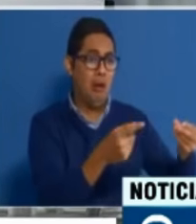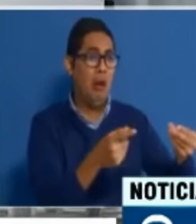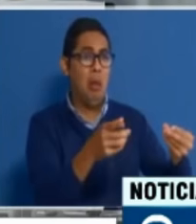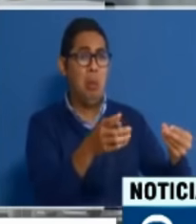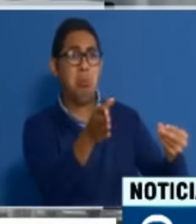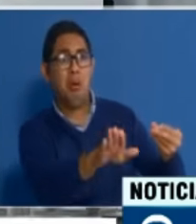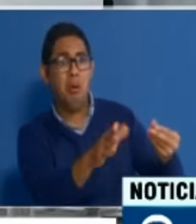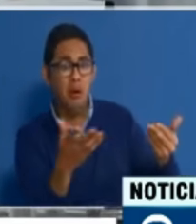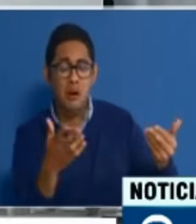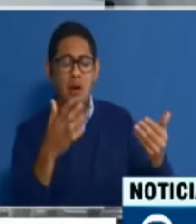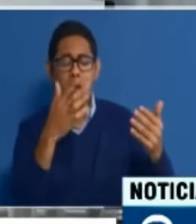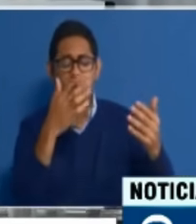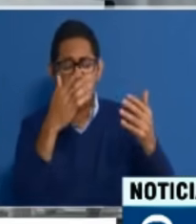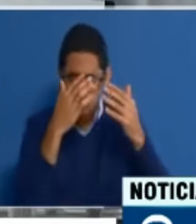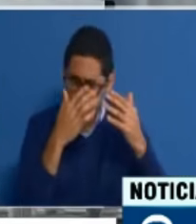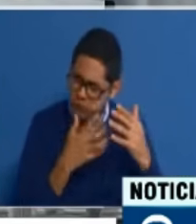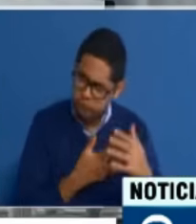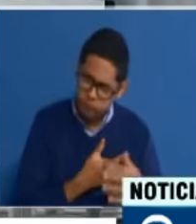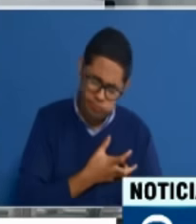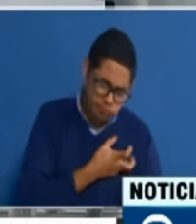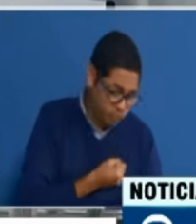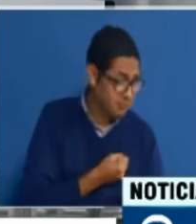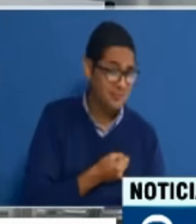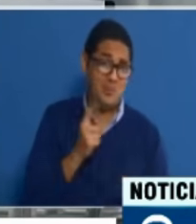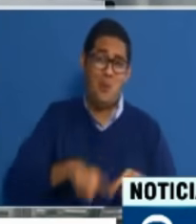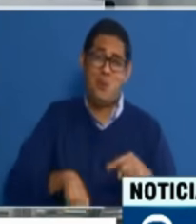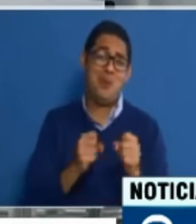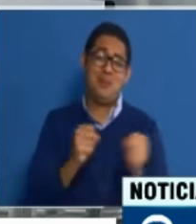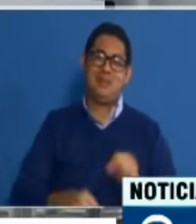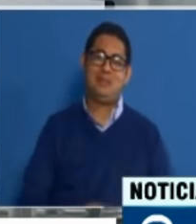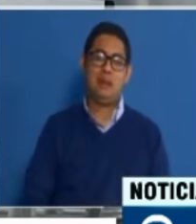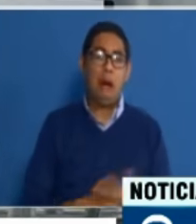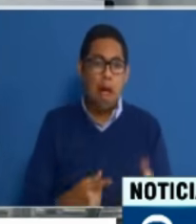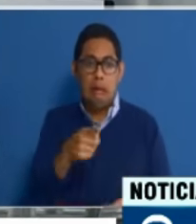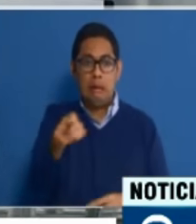O sea, esa es la urgencia importante.